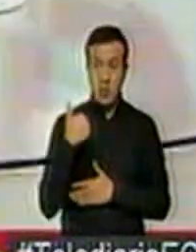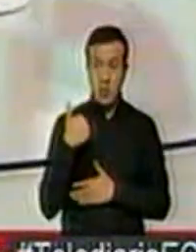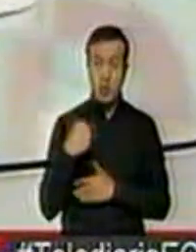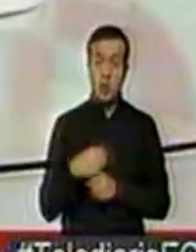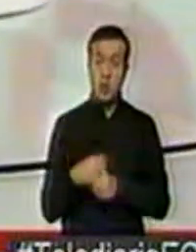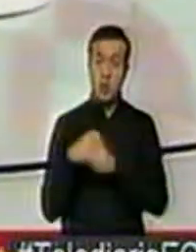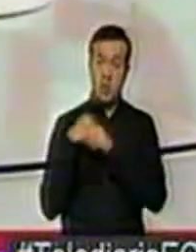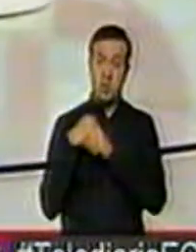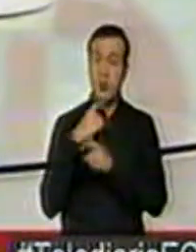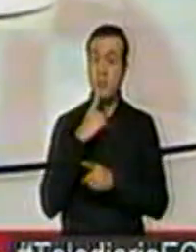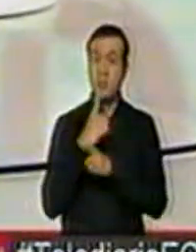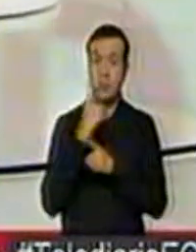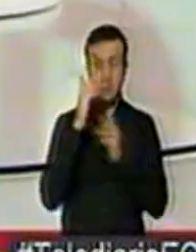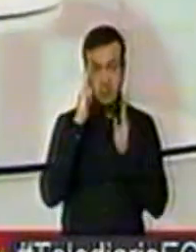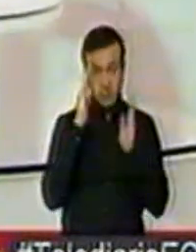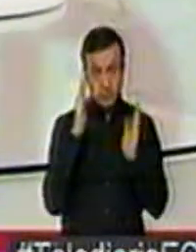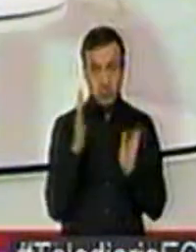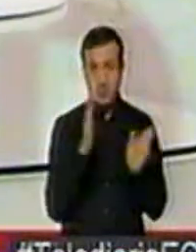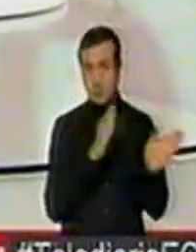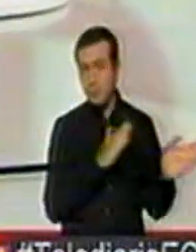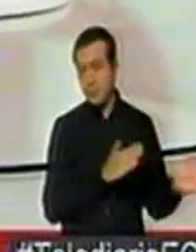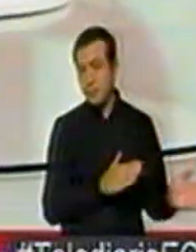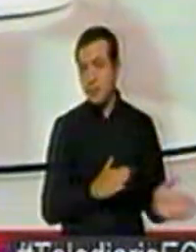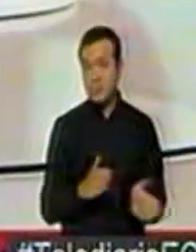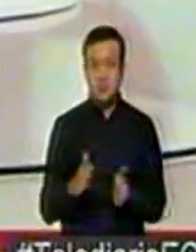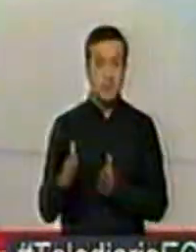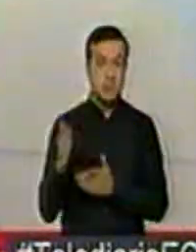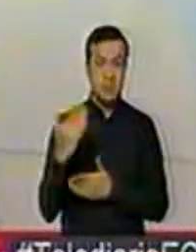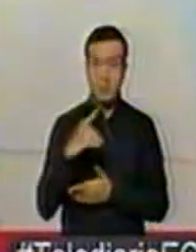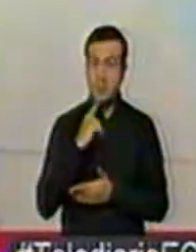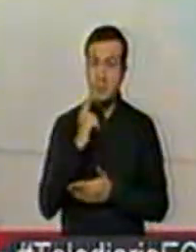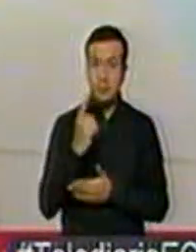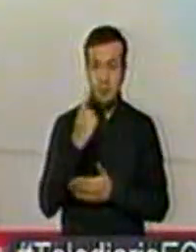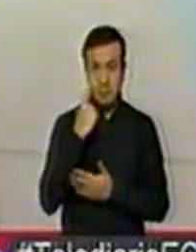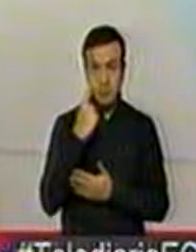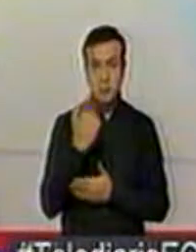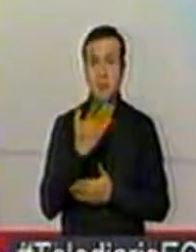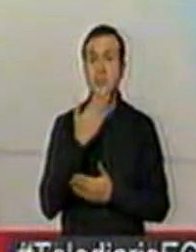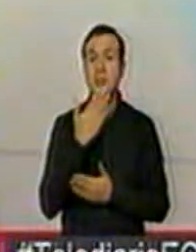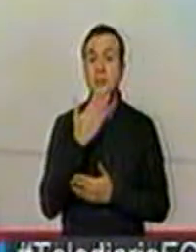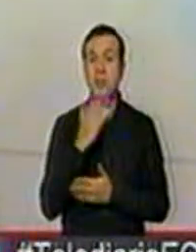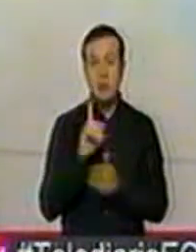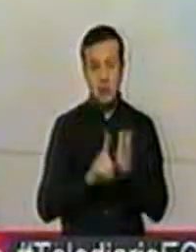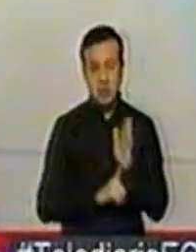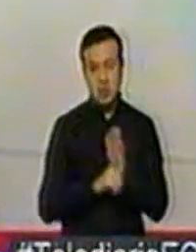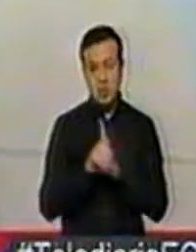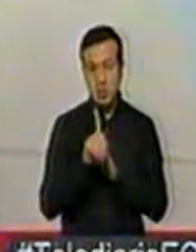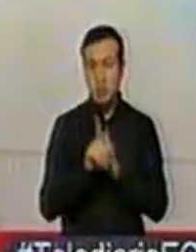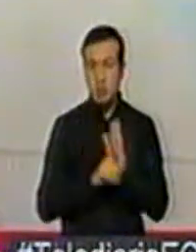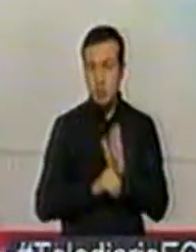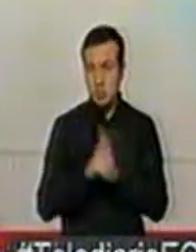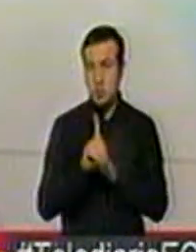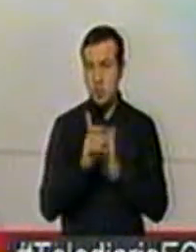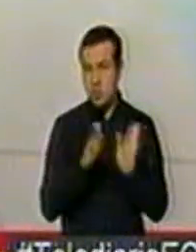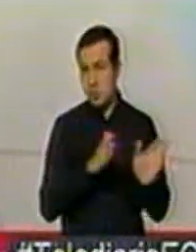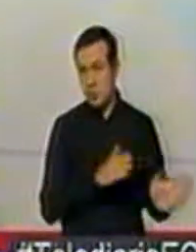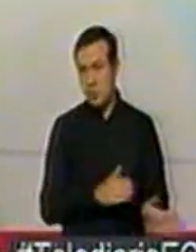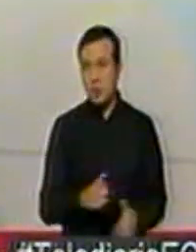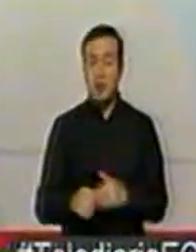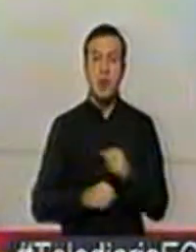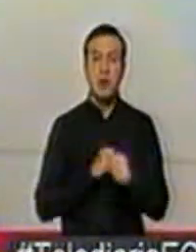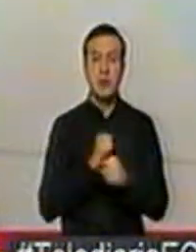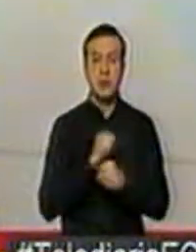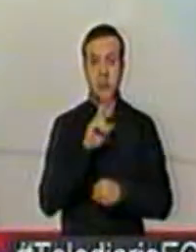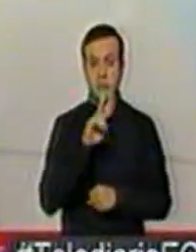de cumplir con las metas y los objetivos que las Naciones Unidas lo ponen como desarrollo sostenible de cara al